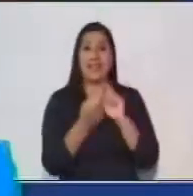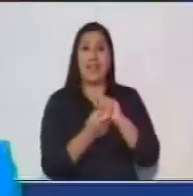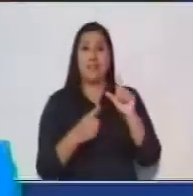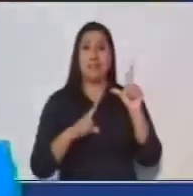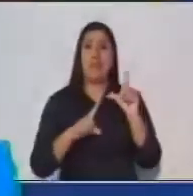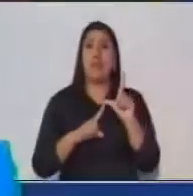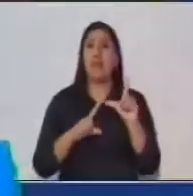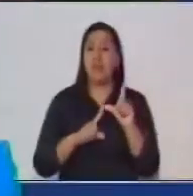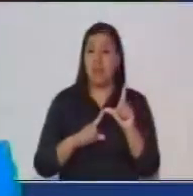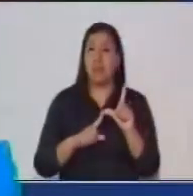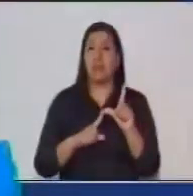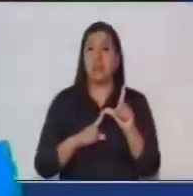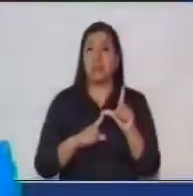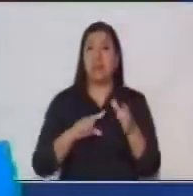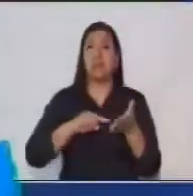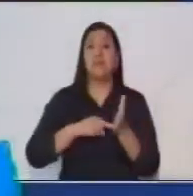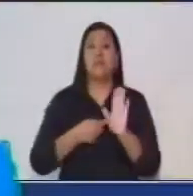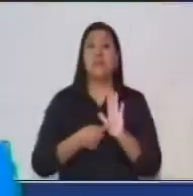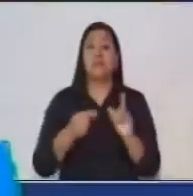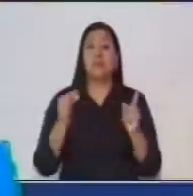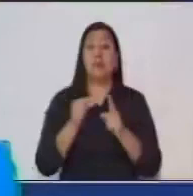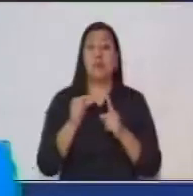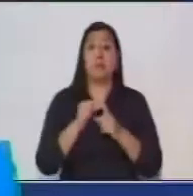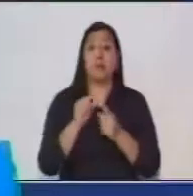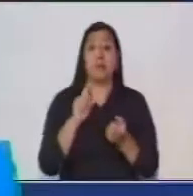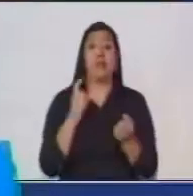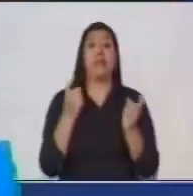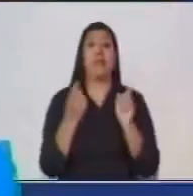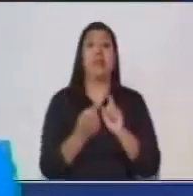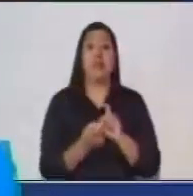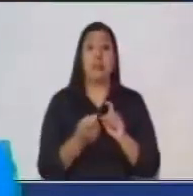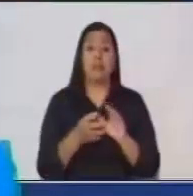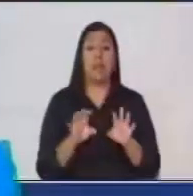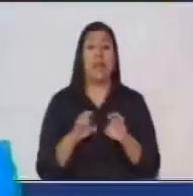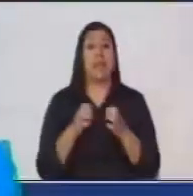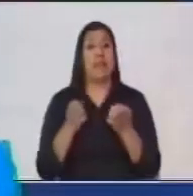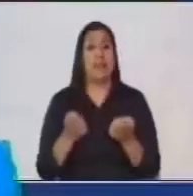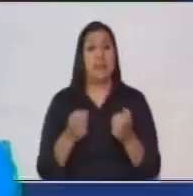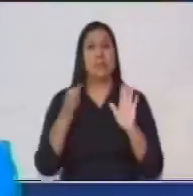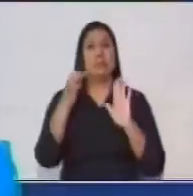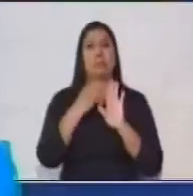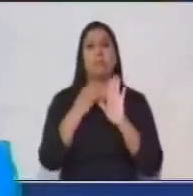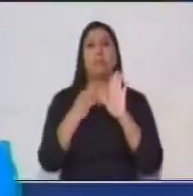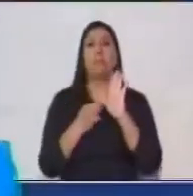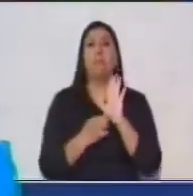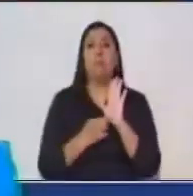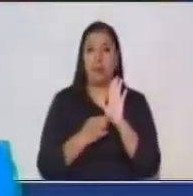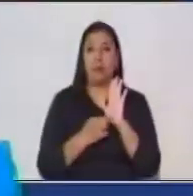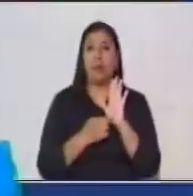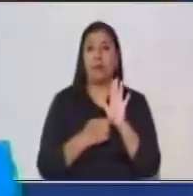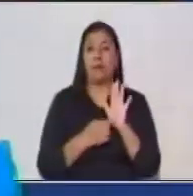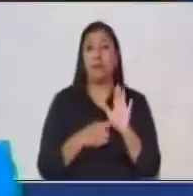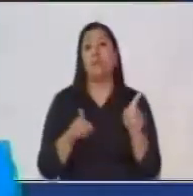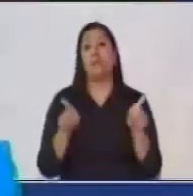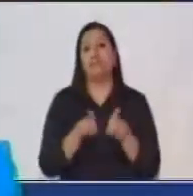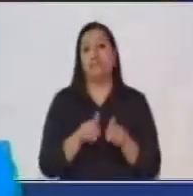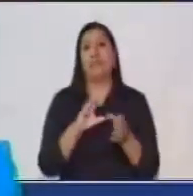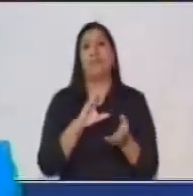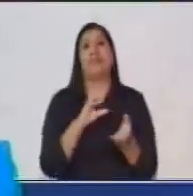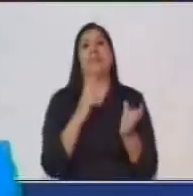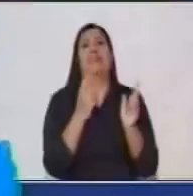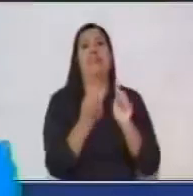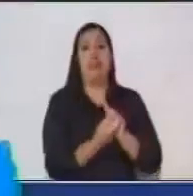de la palabra cambia. Ya entonces el párrafo que estamos redactando va a cambiar